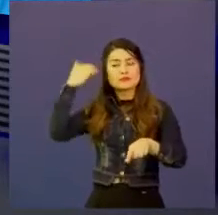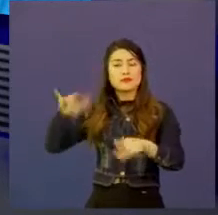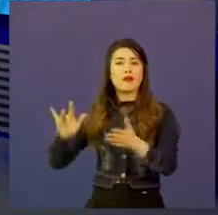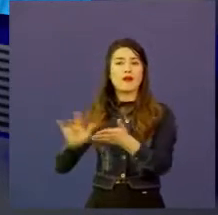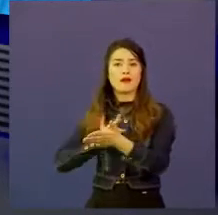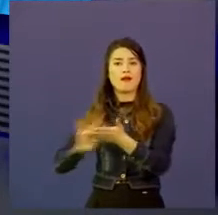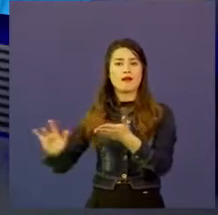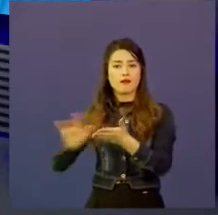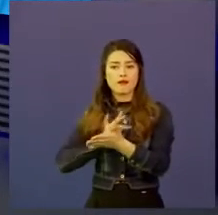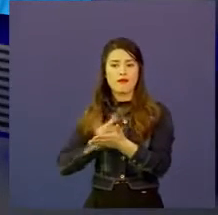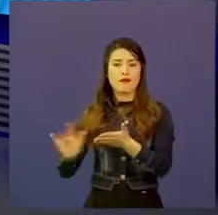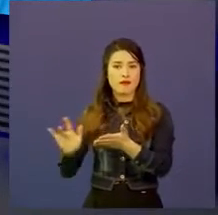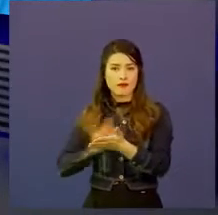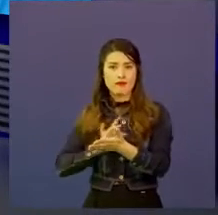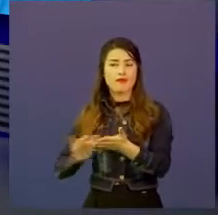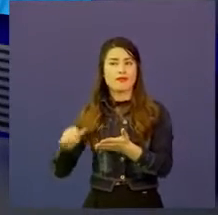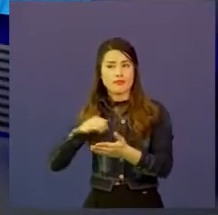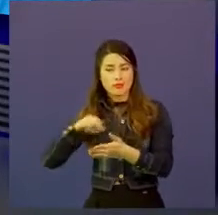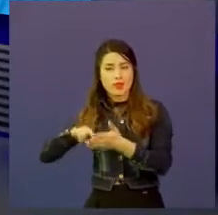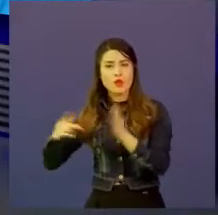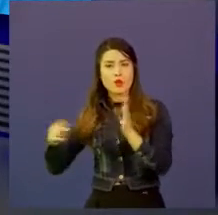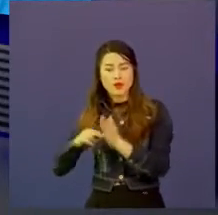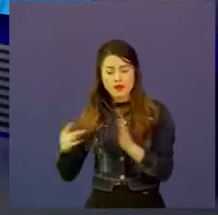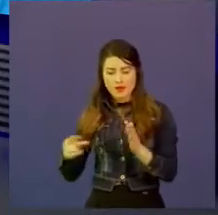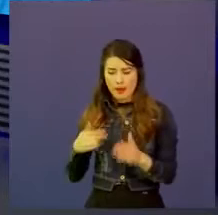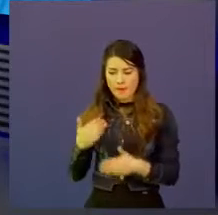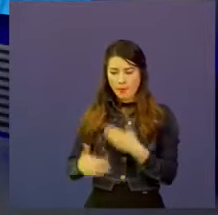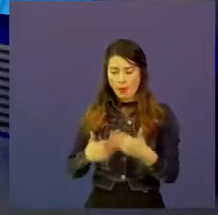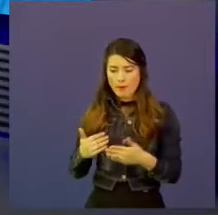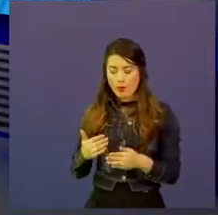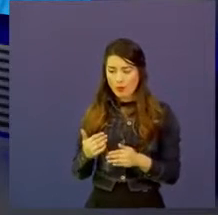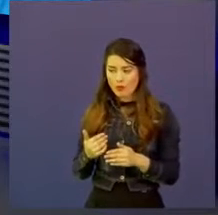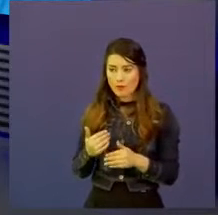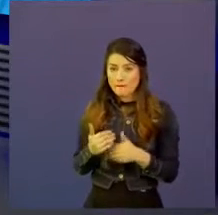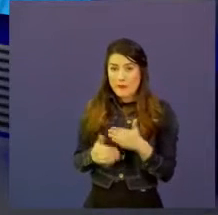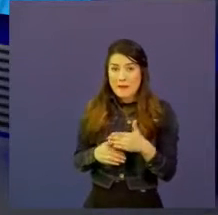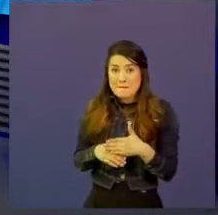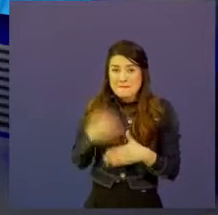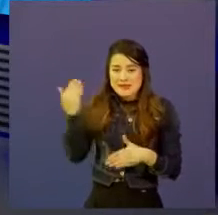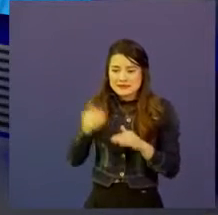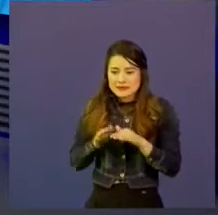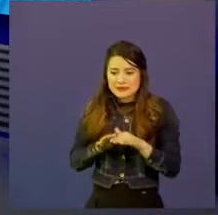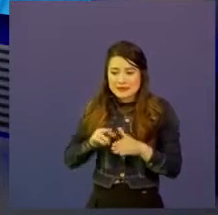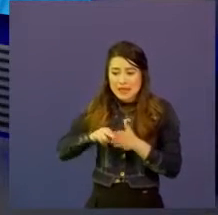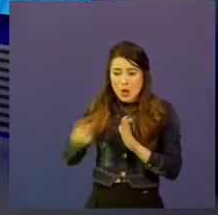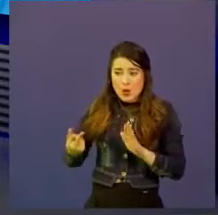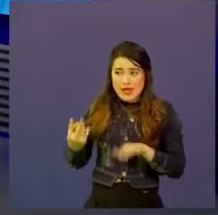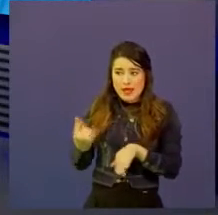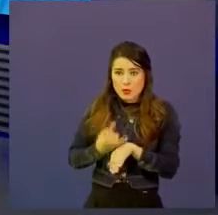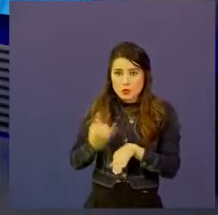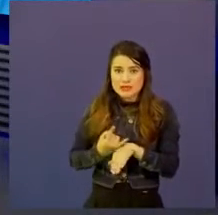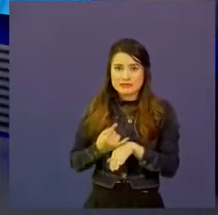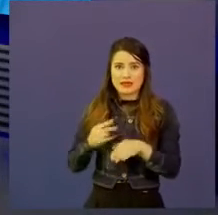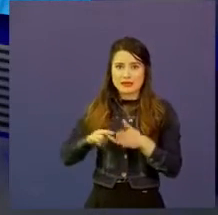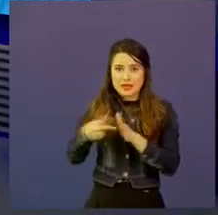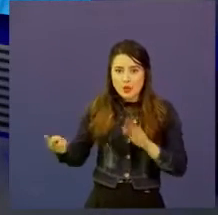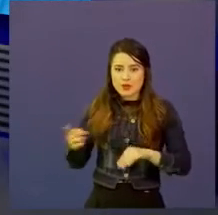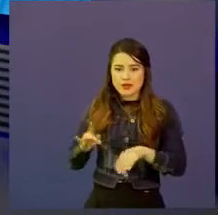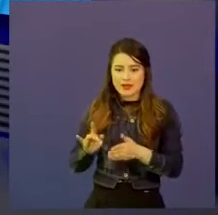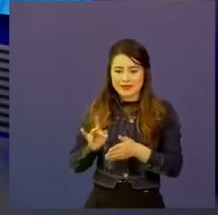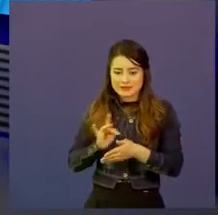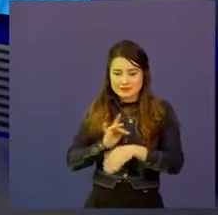han dado ya un paso o un pasito para hacer de estas herramientas tecnológicas parte de la transformación de las